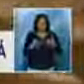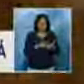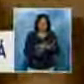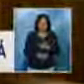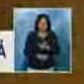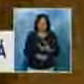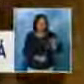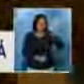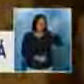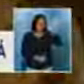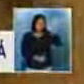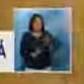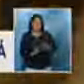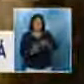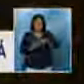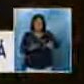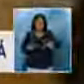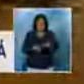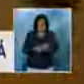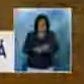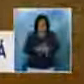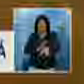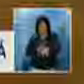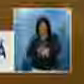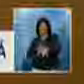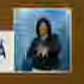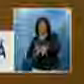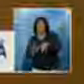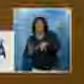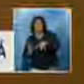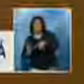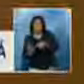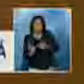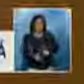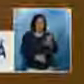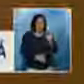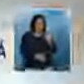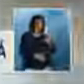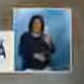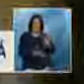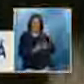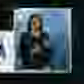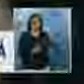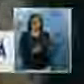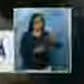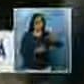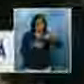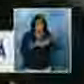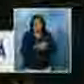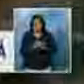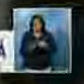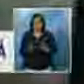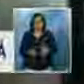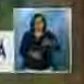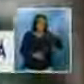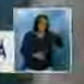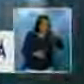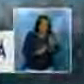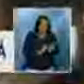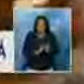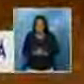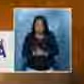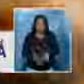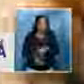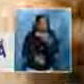Los policías rodeaban el lugar, que había sido tomado por tres delincuentes. Se preparaban para ingresar al local comercial. De pronto, otros